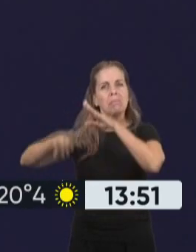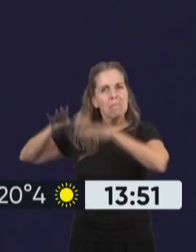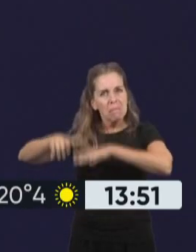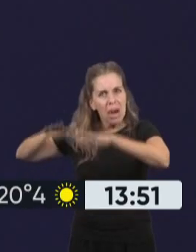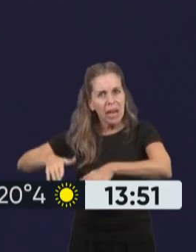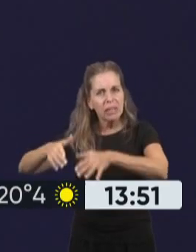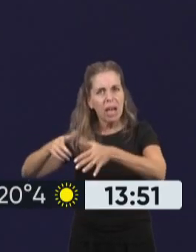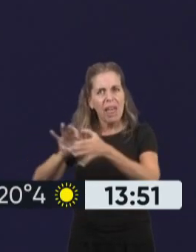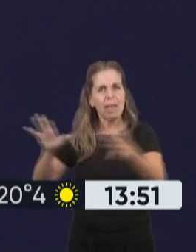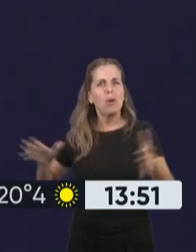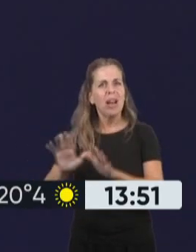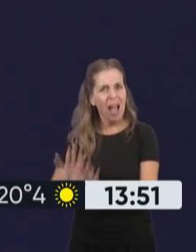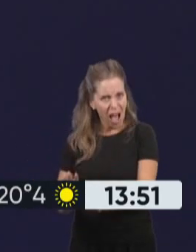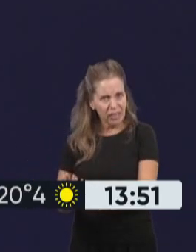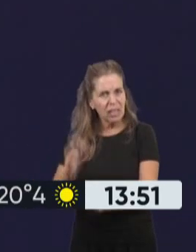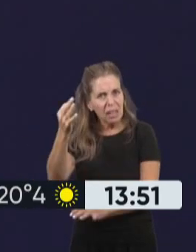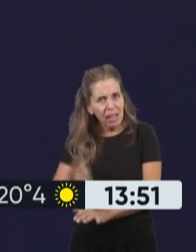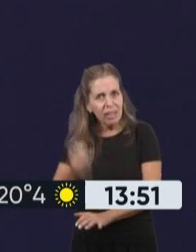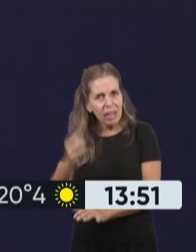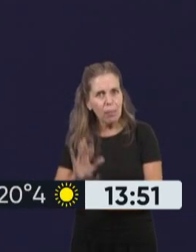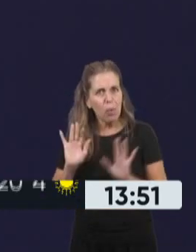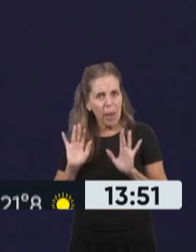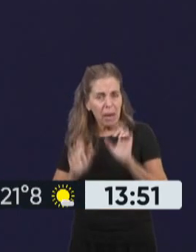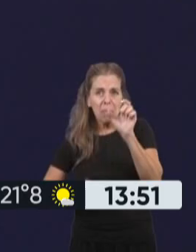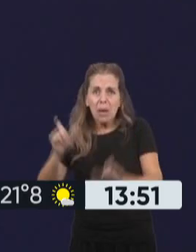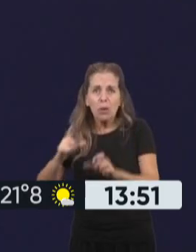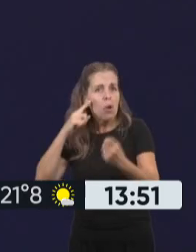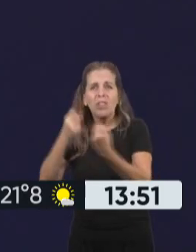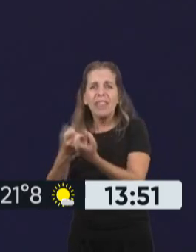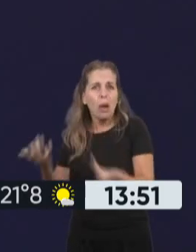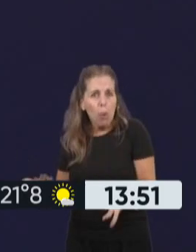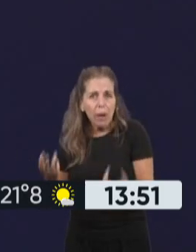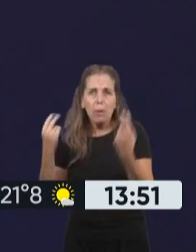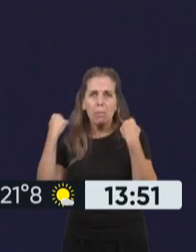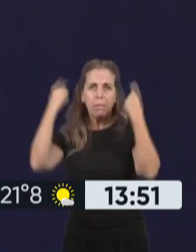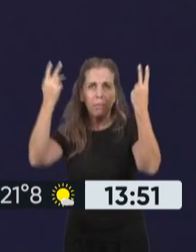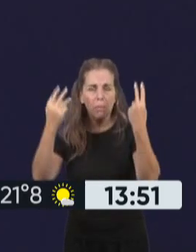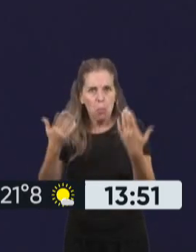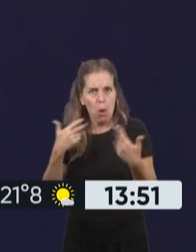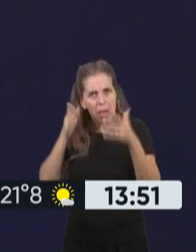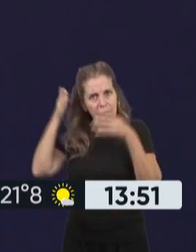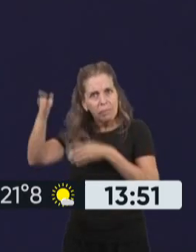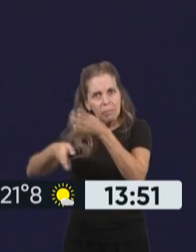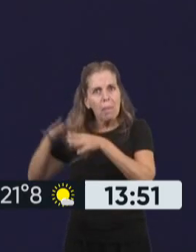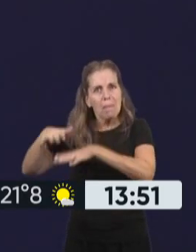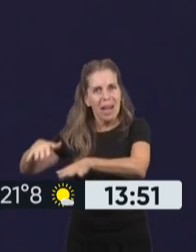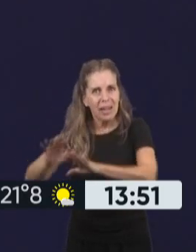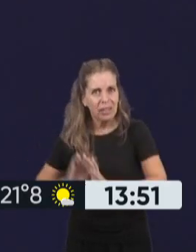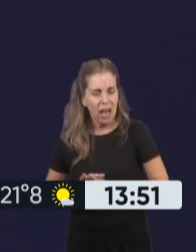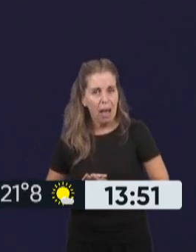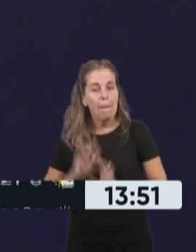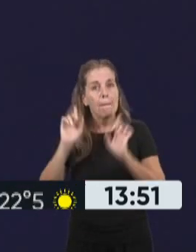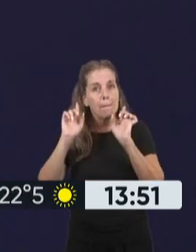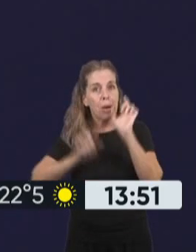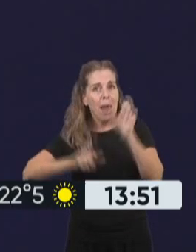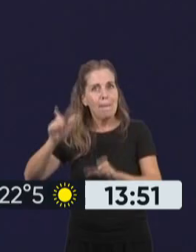existir la muestra de descontento con lo que uno esté descontento. La gente no se involucró en la violencia,